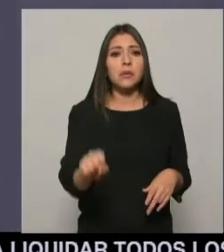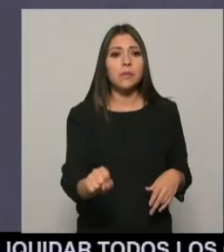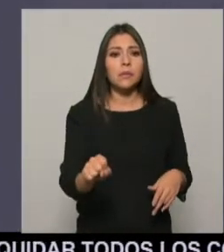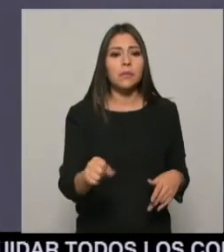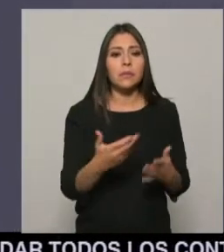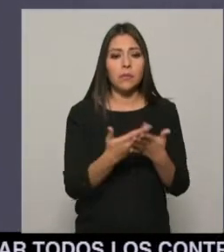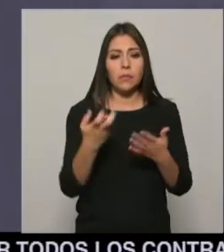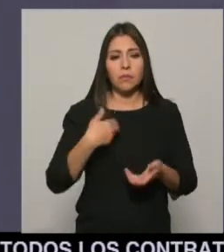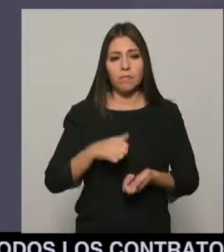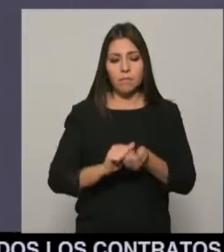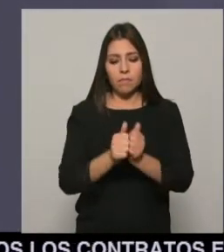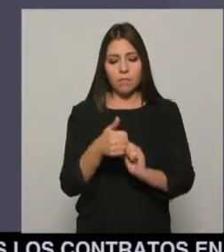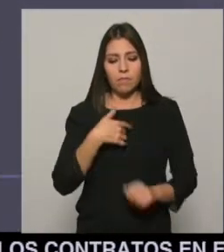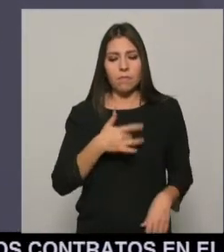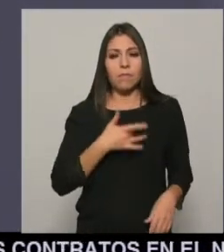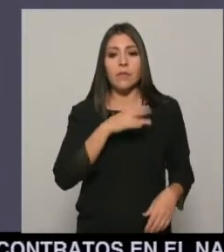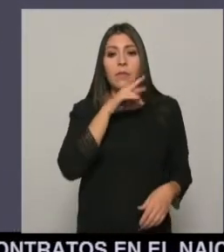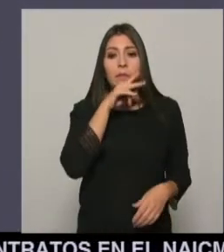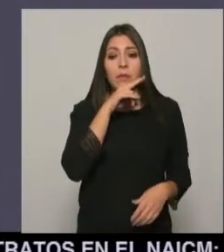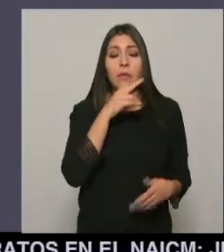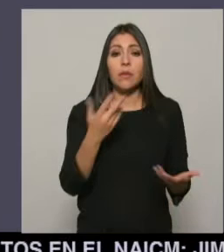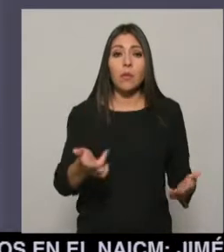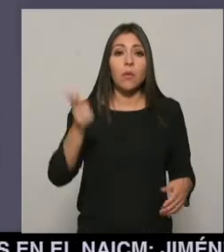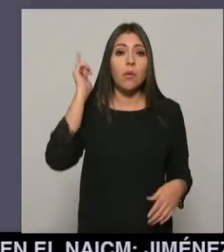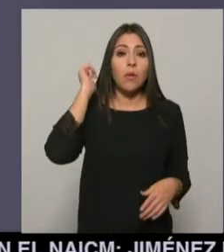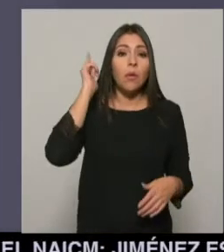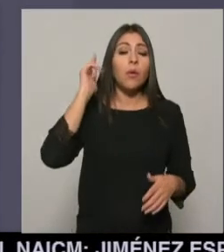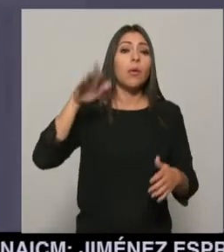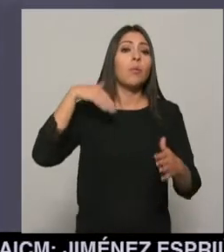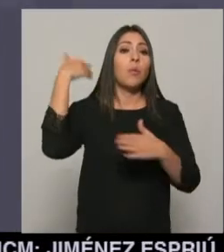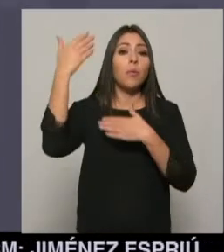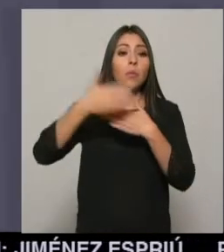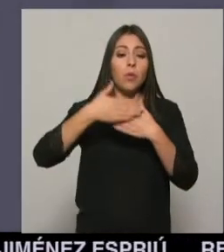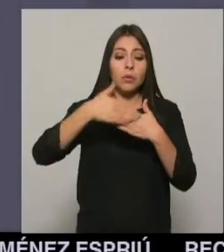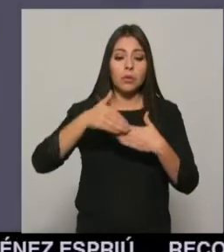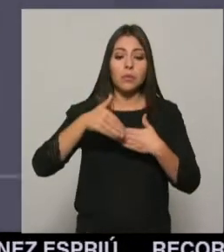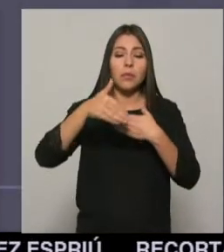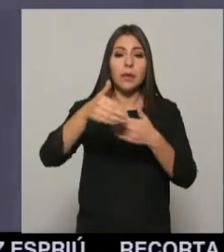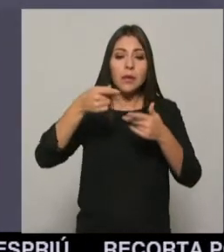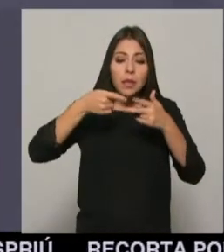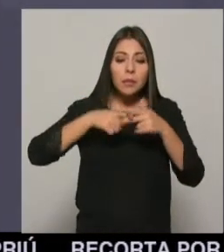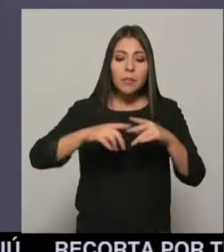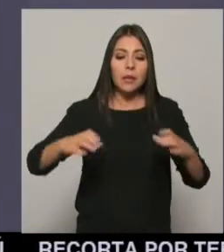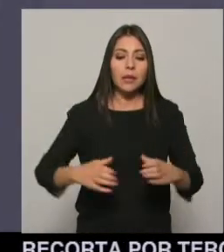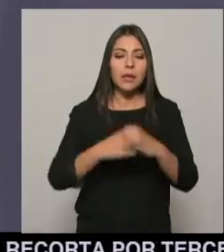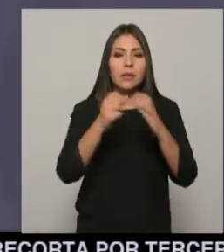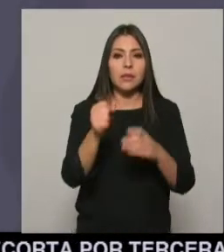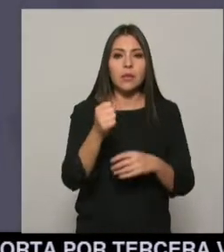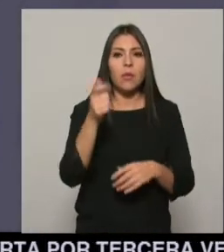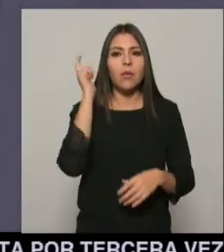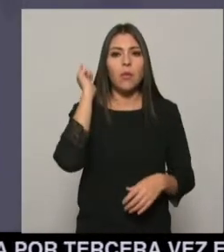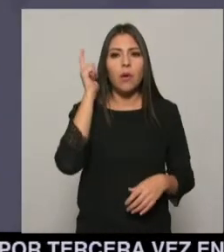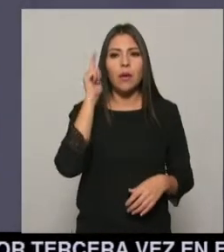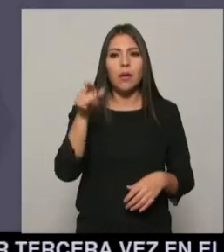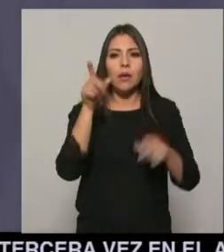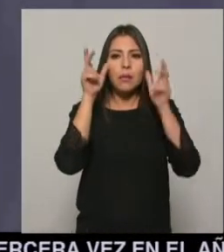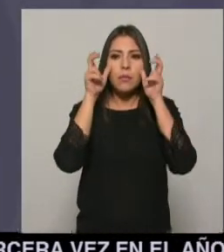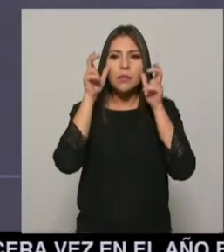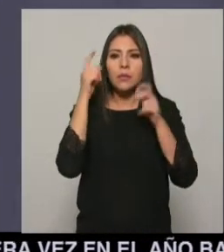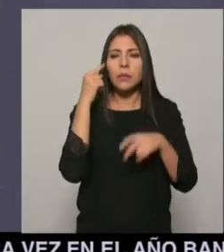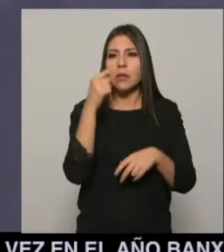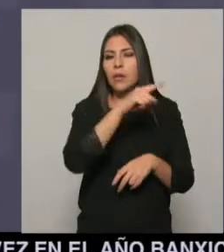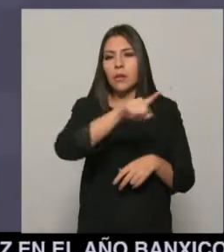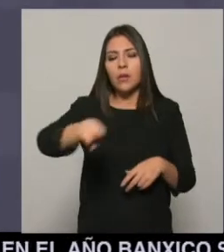las cosas que me preocupan. Yo de verdad espero que hacia el próximo periodo que estamos por empezar, de verdad hay un cambio en la visión de cómo